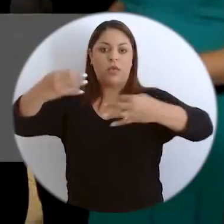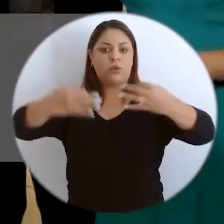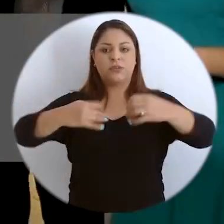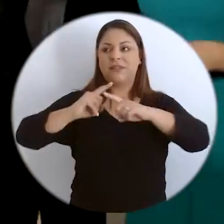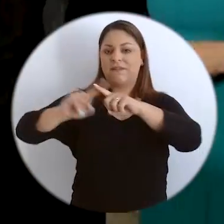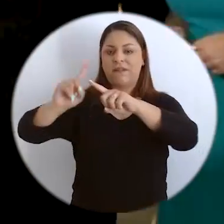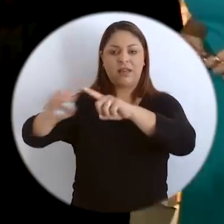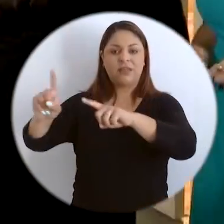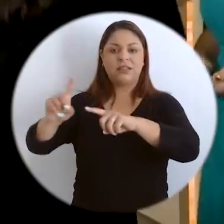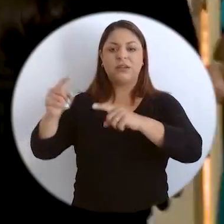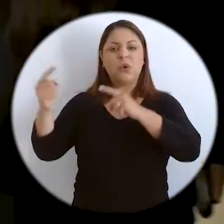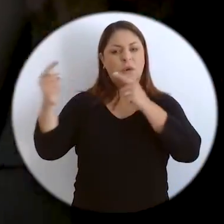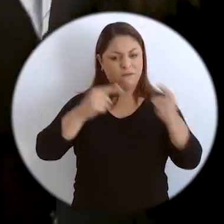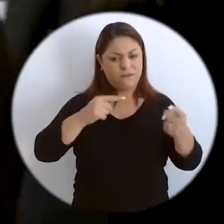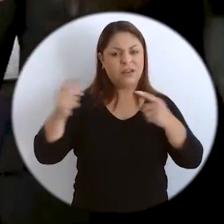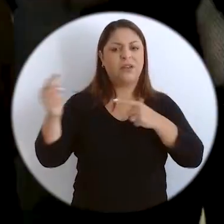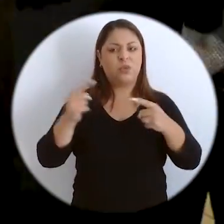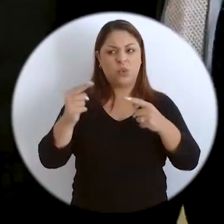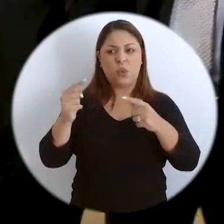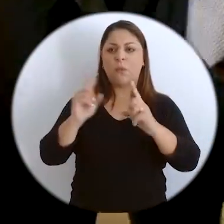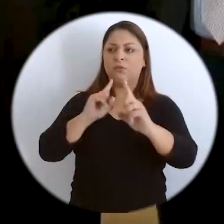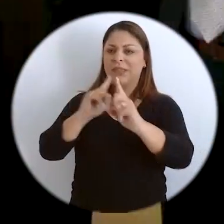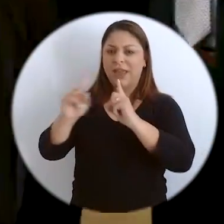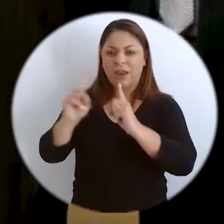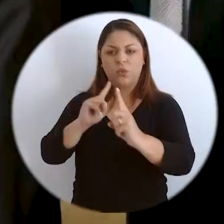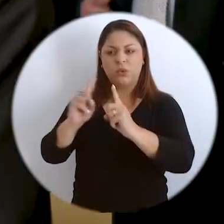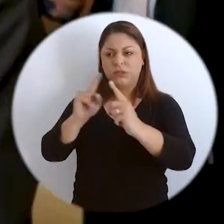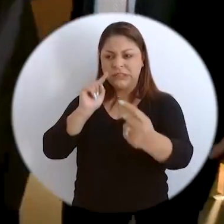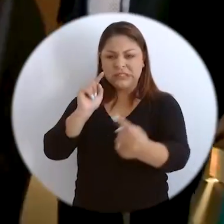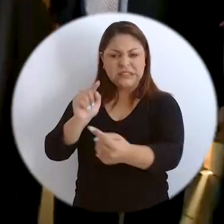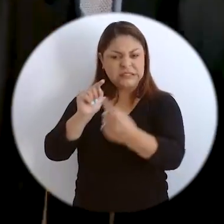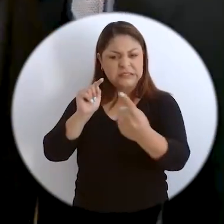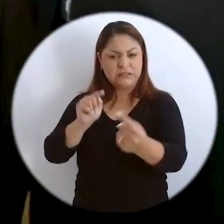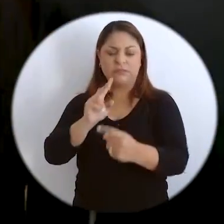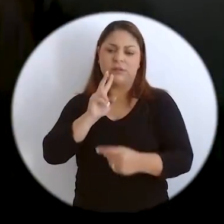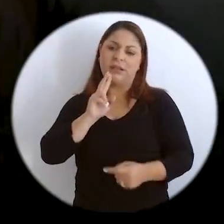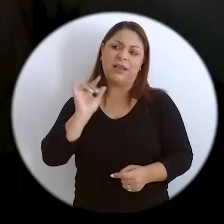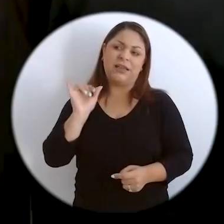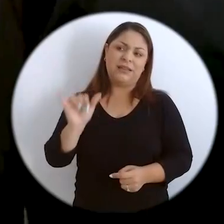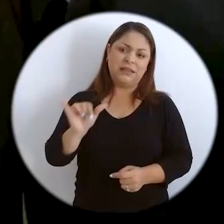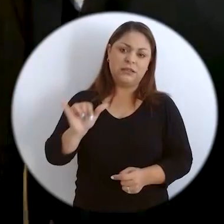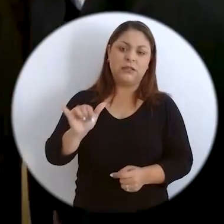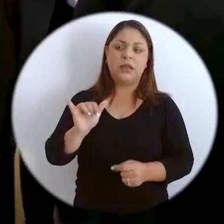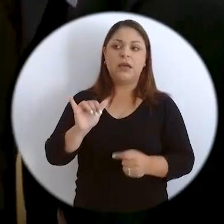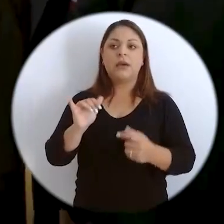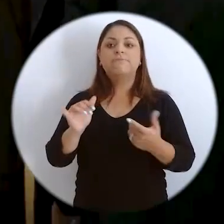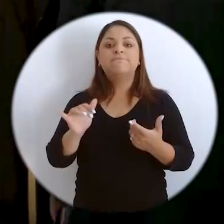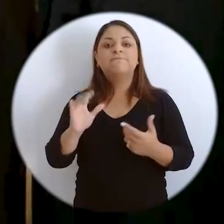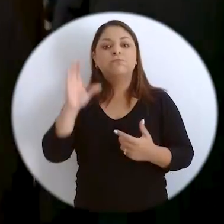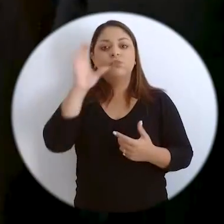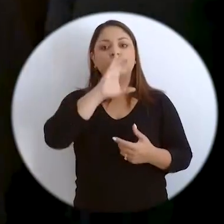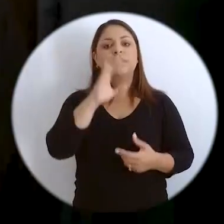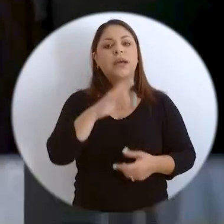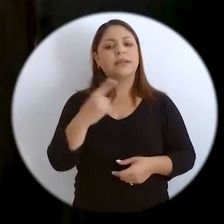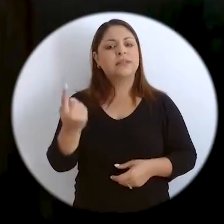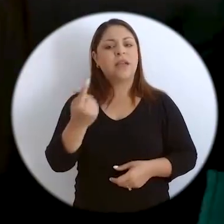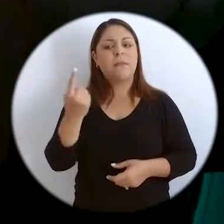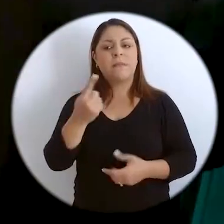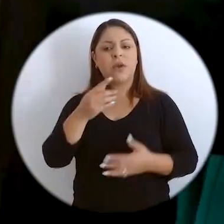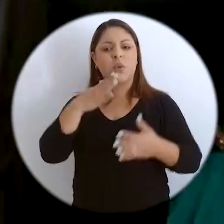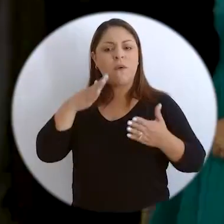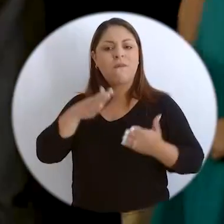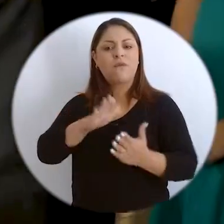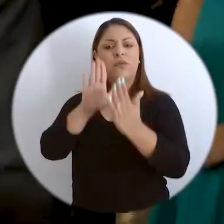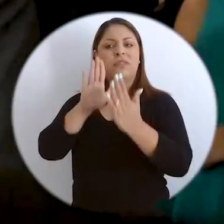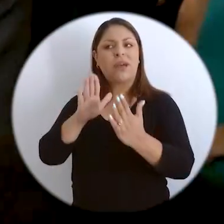político que tiende a buscar esa confrontación y a partir de ahí buscar los acuerdos. Creo que ese es un estilo al que